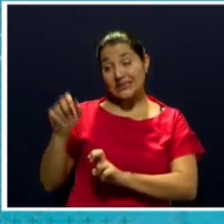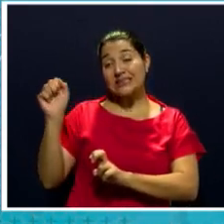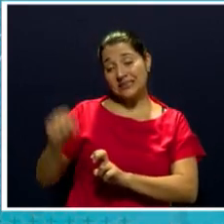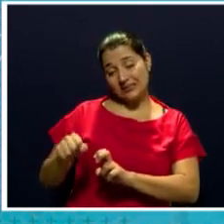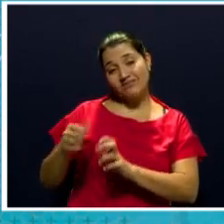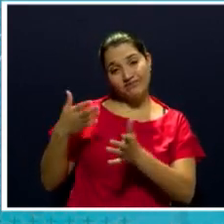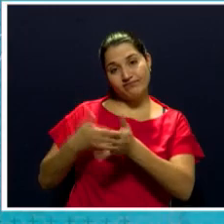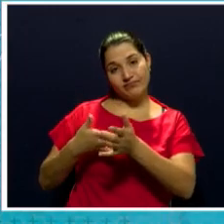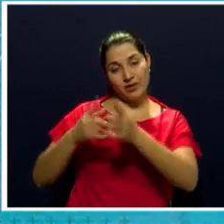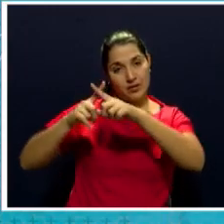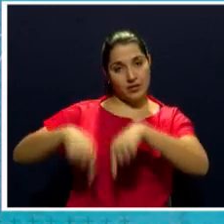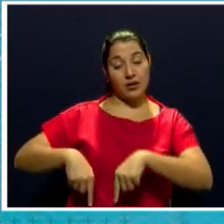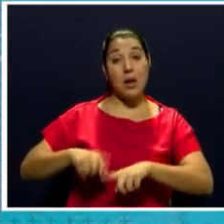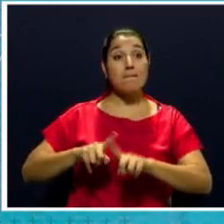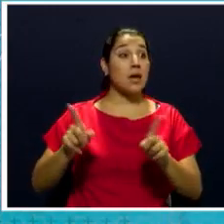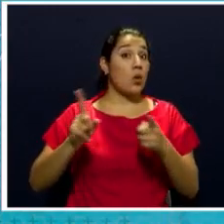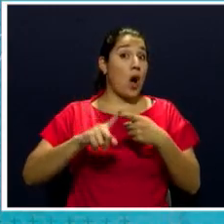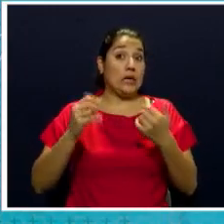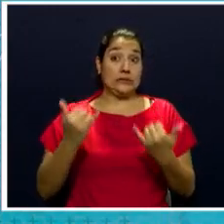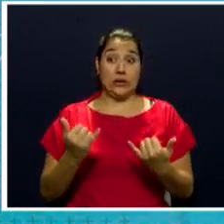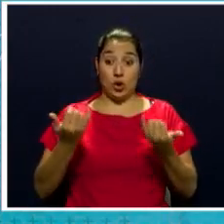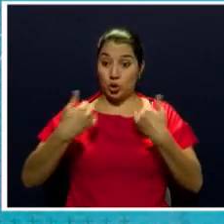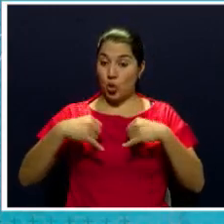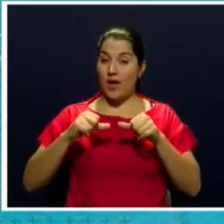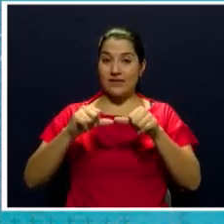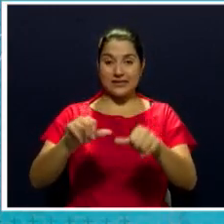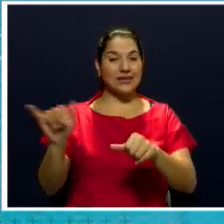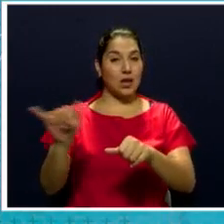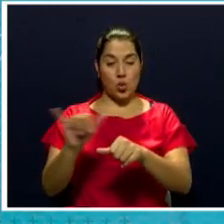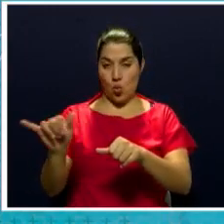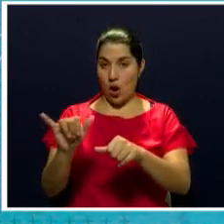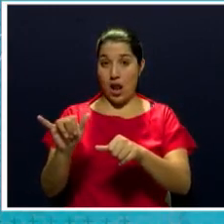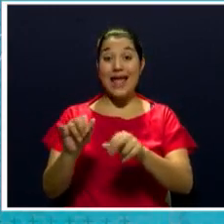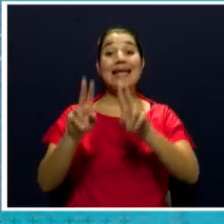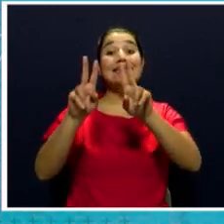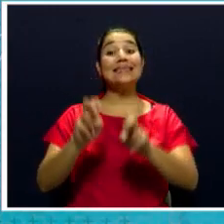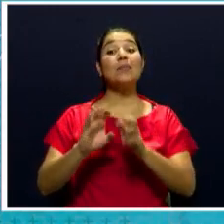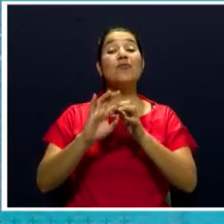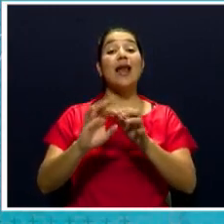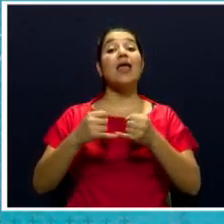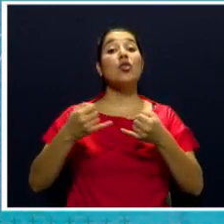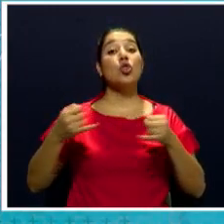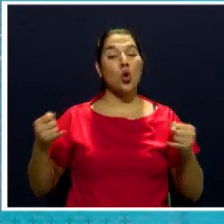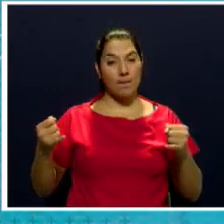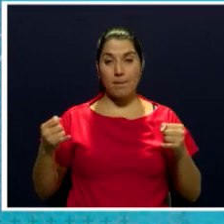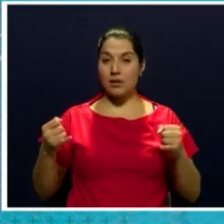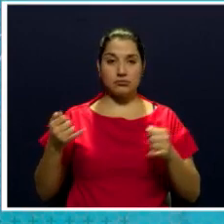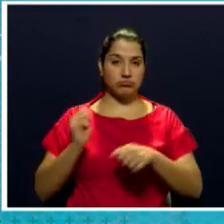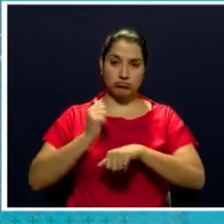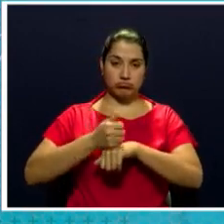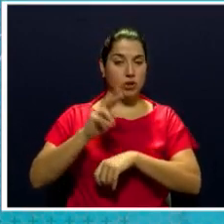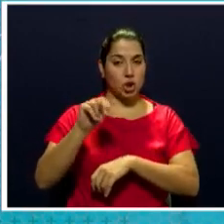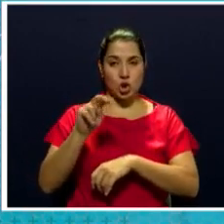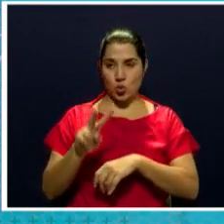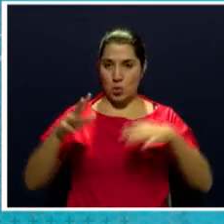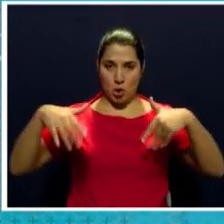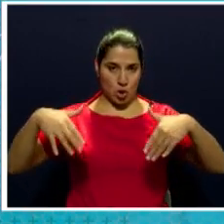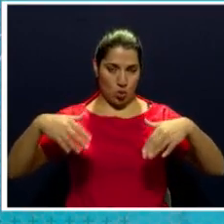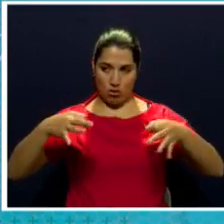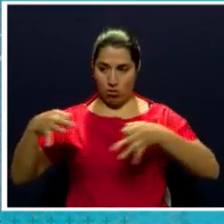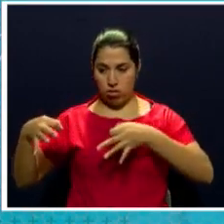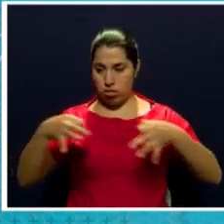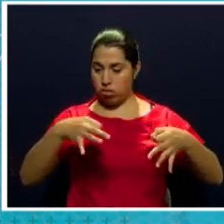todavía la decisión es mantener su aplicación computarizada en las diferentes sedes del país. En algunos casos es virtual, otras veces se